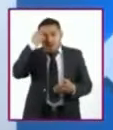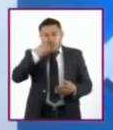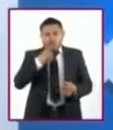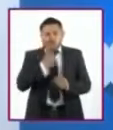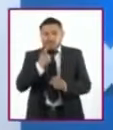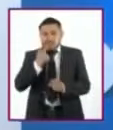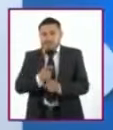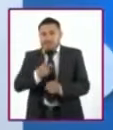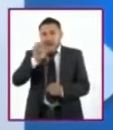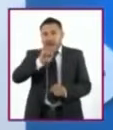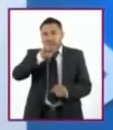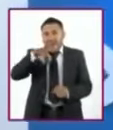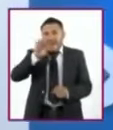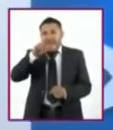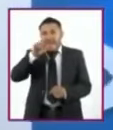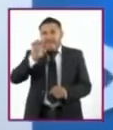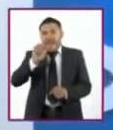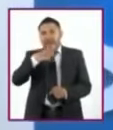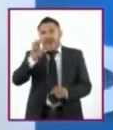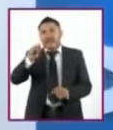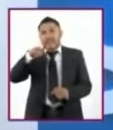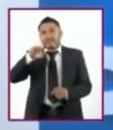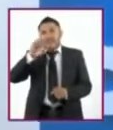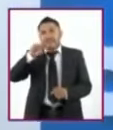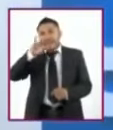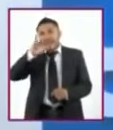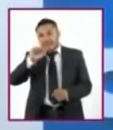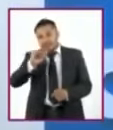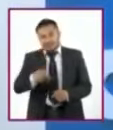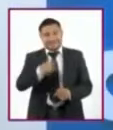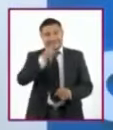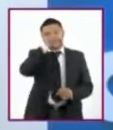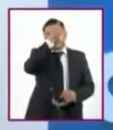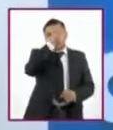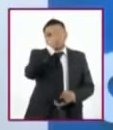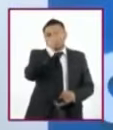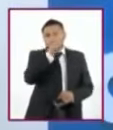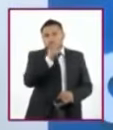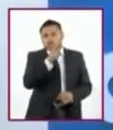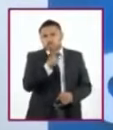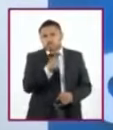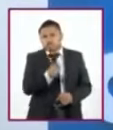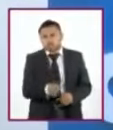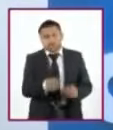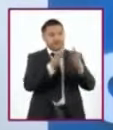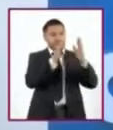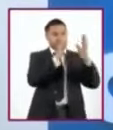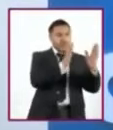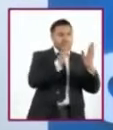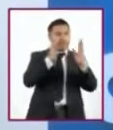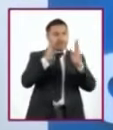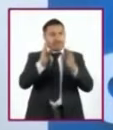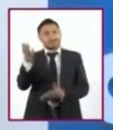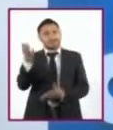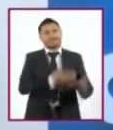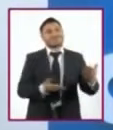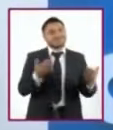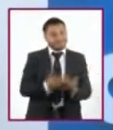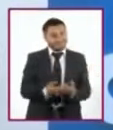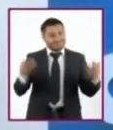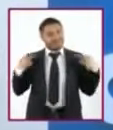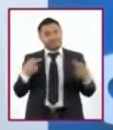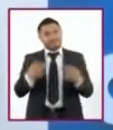saber si hay simetría. Compartan con sus compañeros y profesores sus observaciones cuando tengan